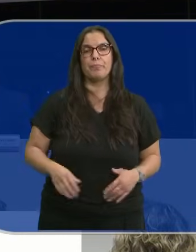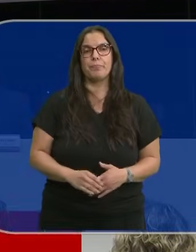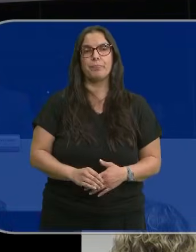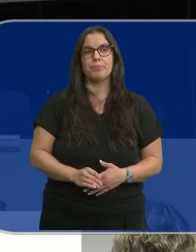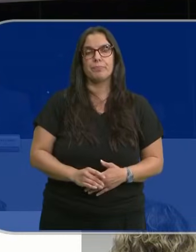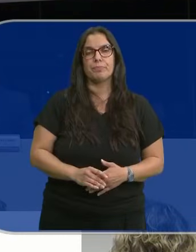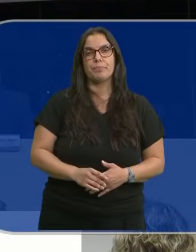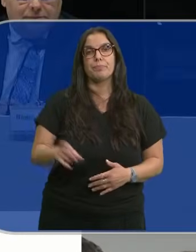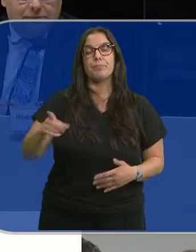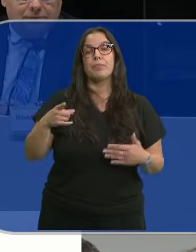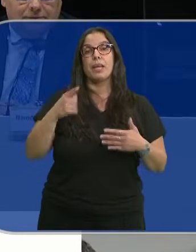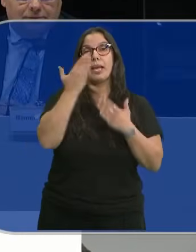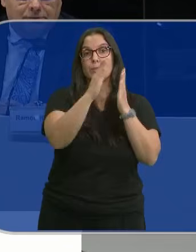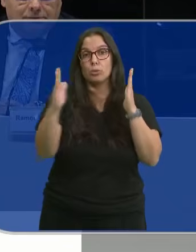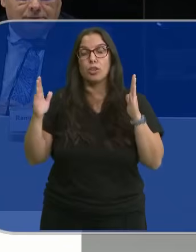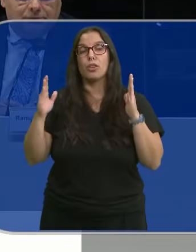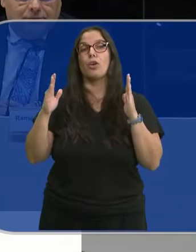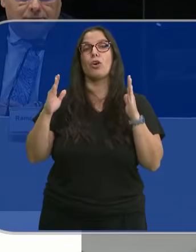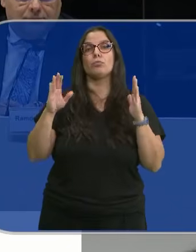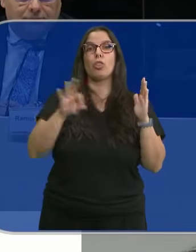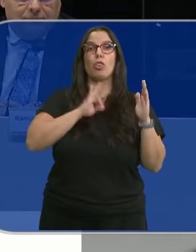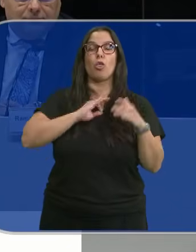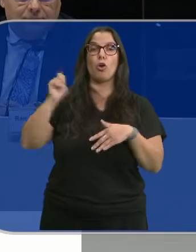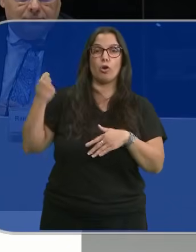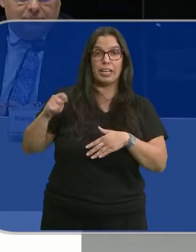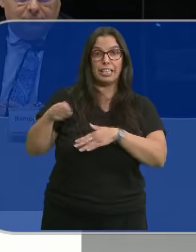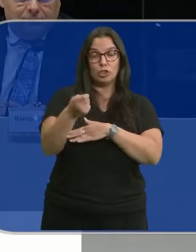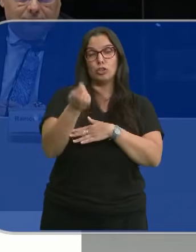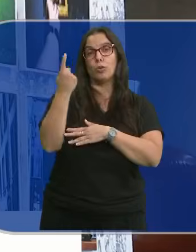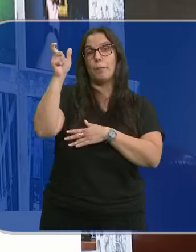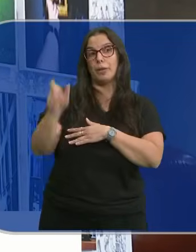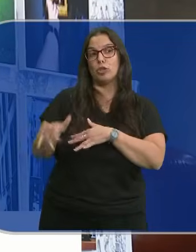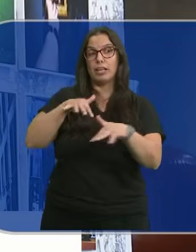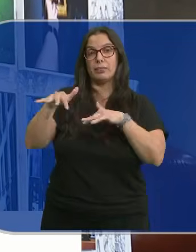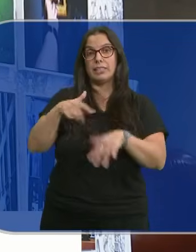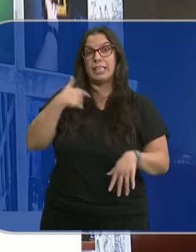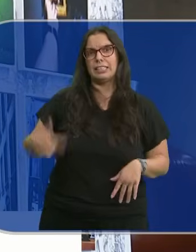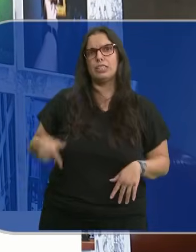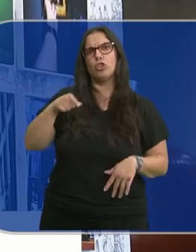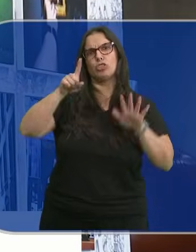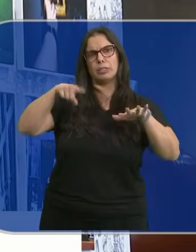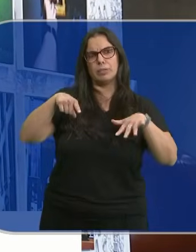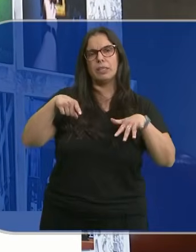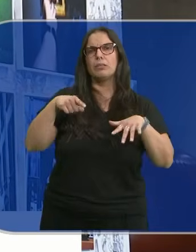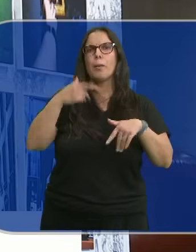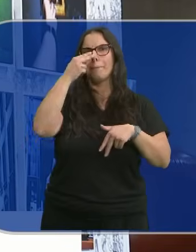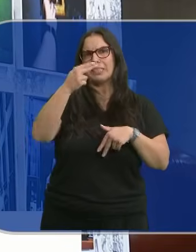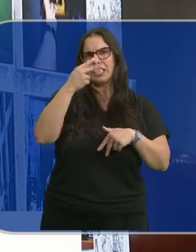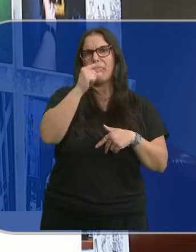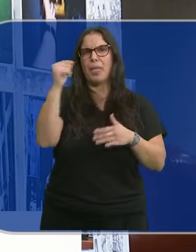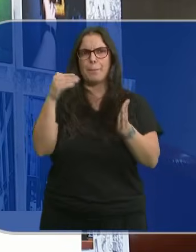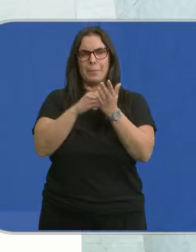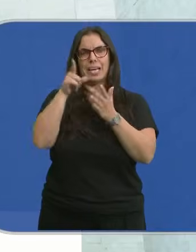En los 6 meses que estuvo abierta la exposición Don Quijote del activista chino Ai Weiwei recibió 100.000 visitas. Una muestra